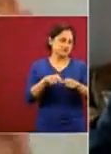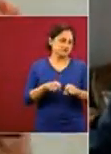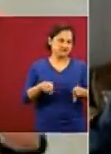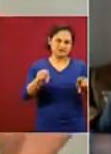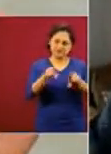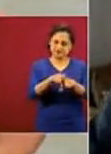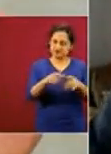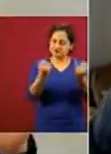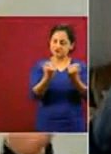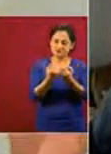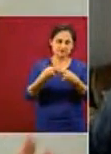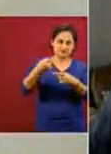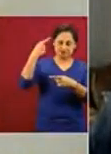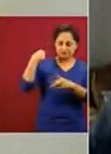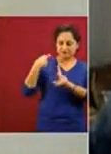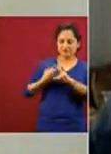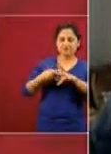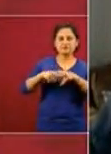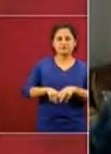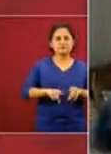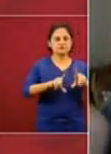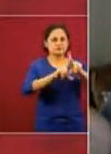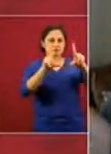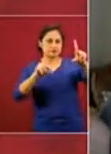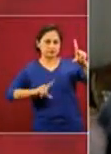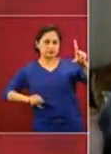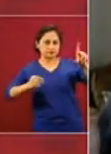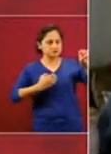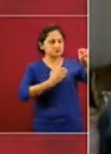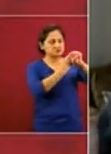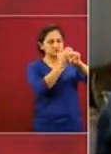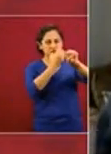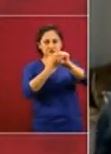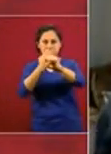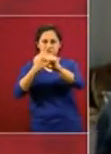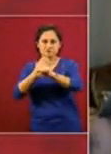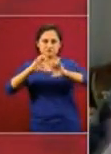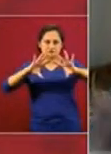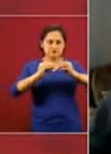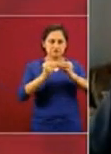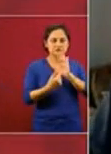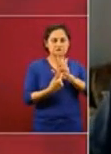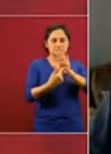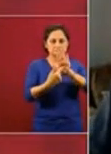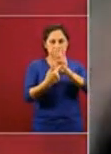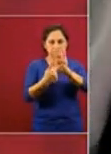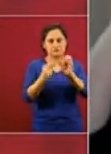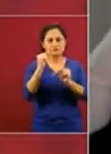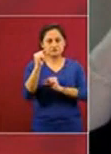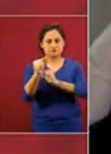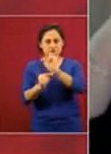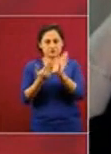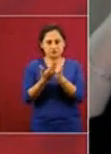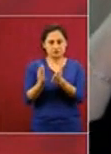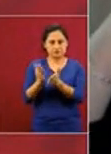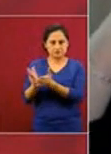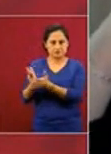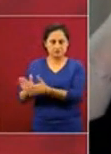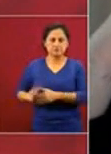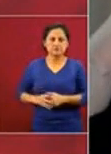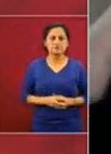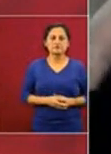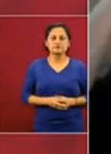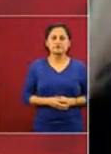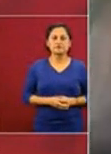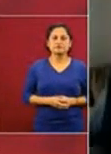gente, pues, ya no sepa ni qué creer, ¿no? Cuando se le dice a las personas que las cosas ya van muy bien, pues, la gente relaja